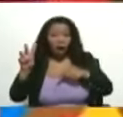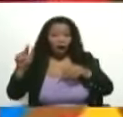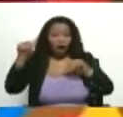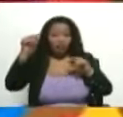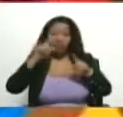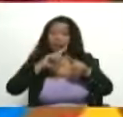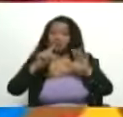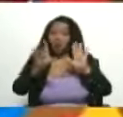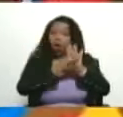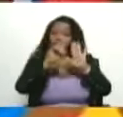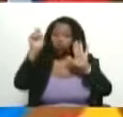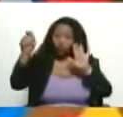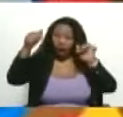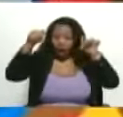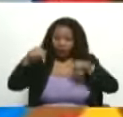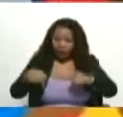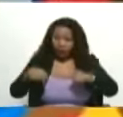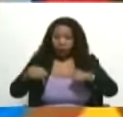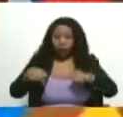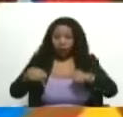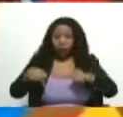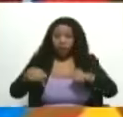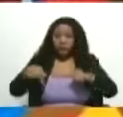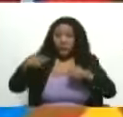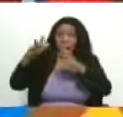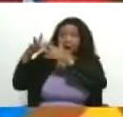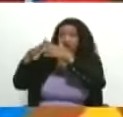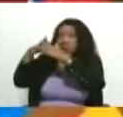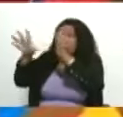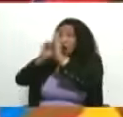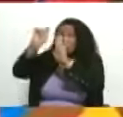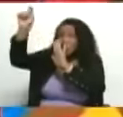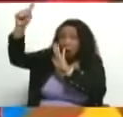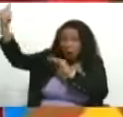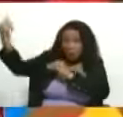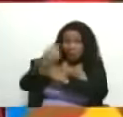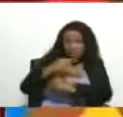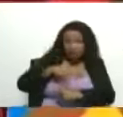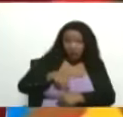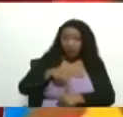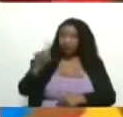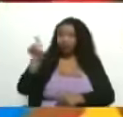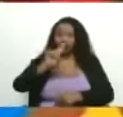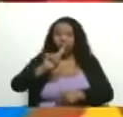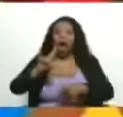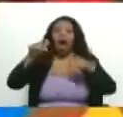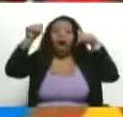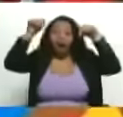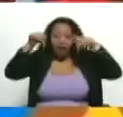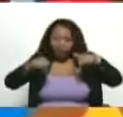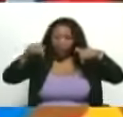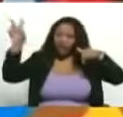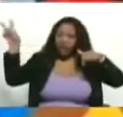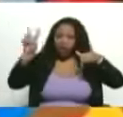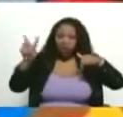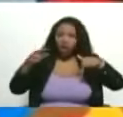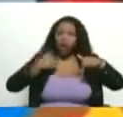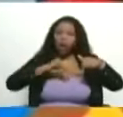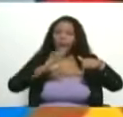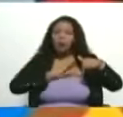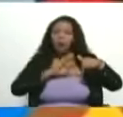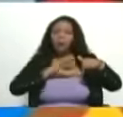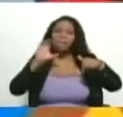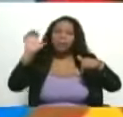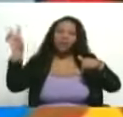leyes de la constitución de Estados Unidos o las leyes de Texas. No, no, no. Aquí es Venezuela, nuestra patria, la